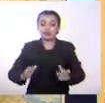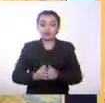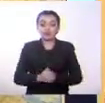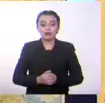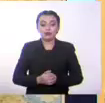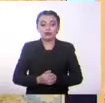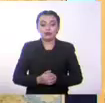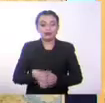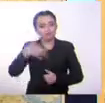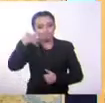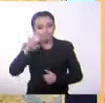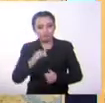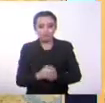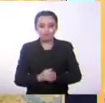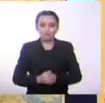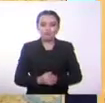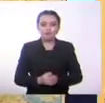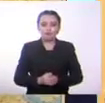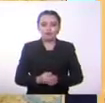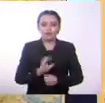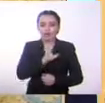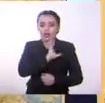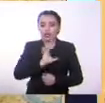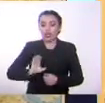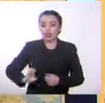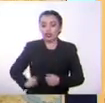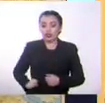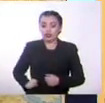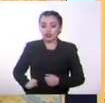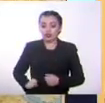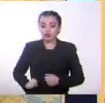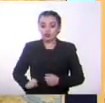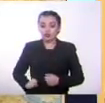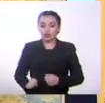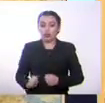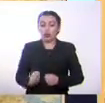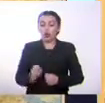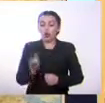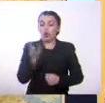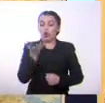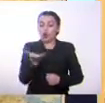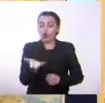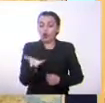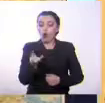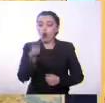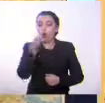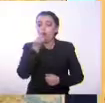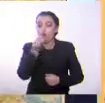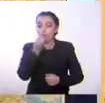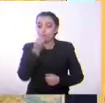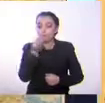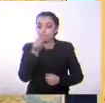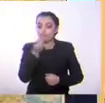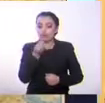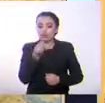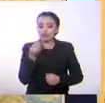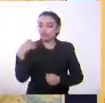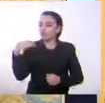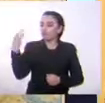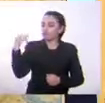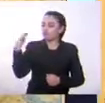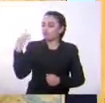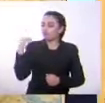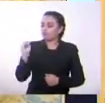por ejemplo, que en El Salvador una de las comidas tradicionales o con las que las personas se identifican,